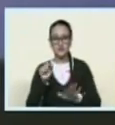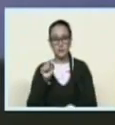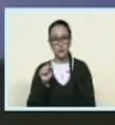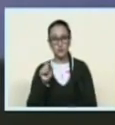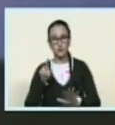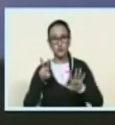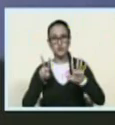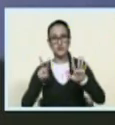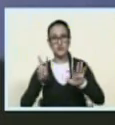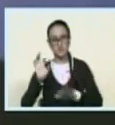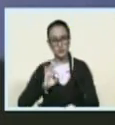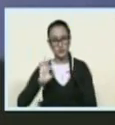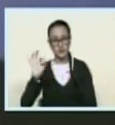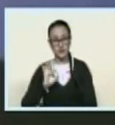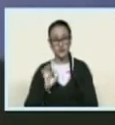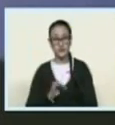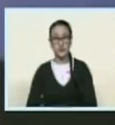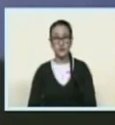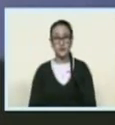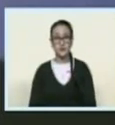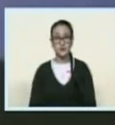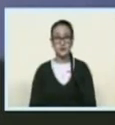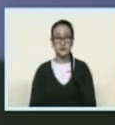56.7 por el ojo.